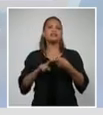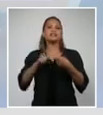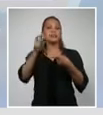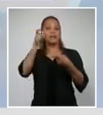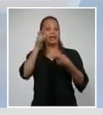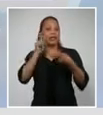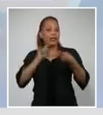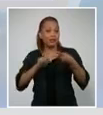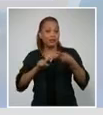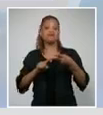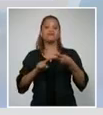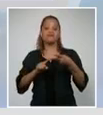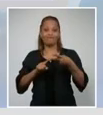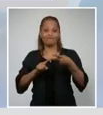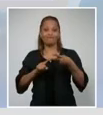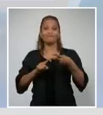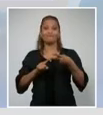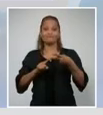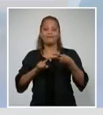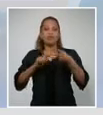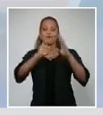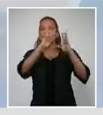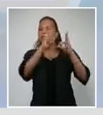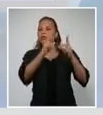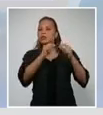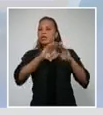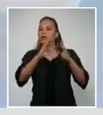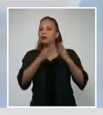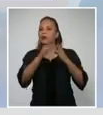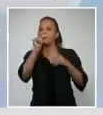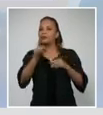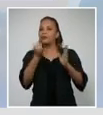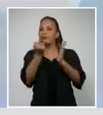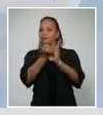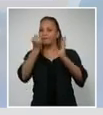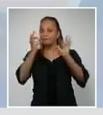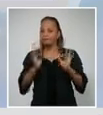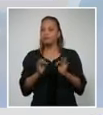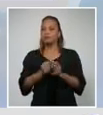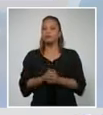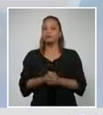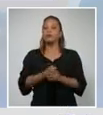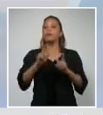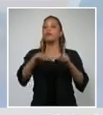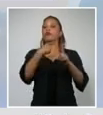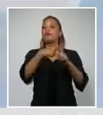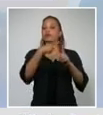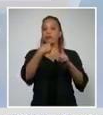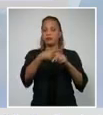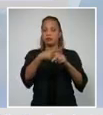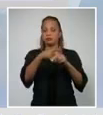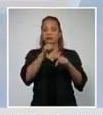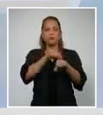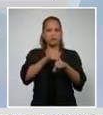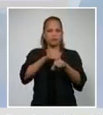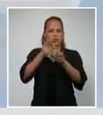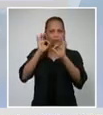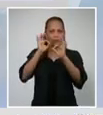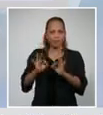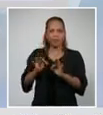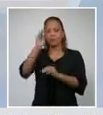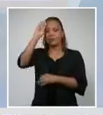vigilancia, y con una cantidad de activos, pacientes positivos en estos momentos que están